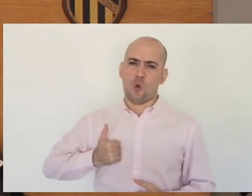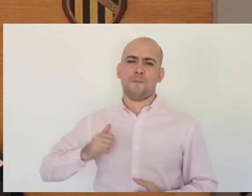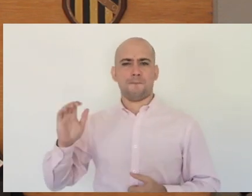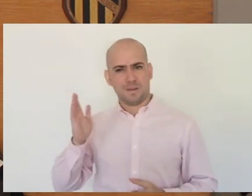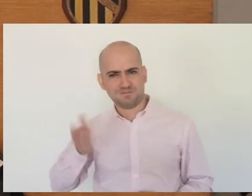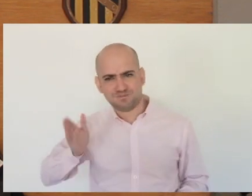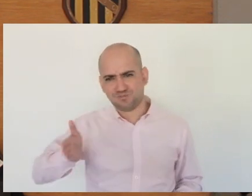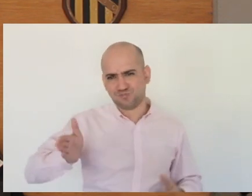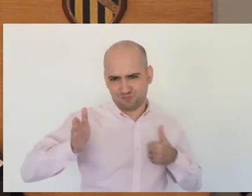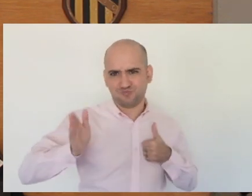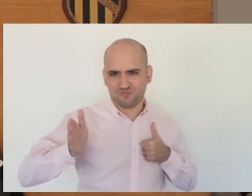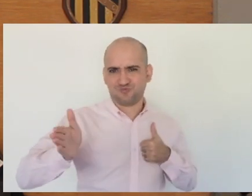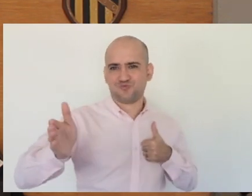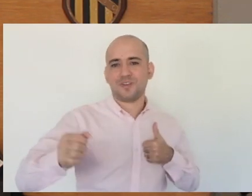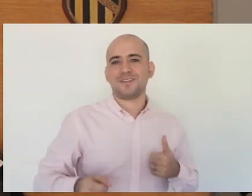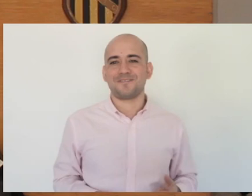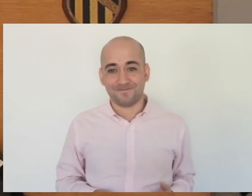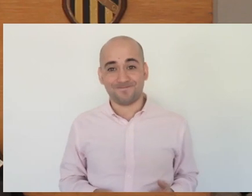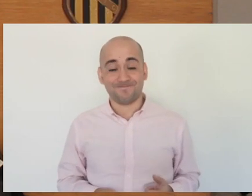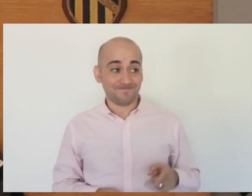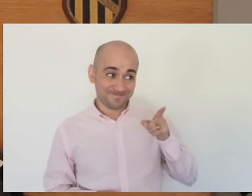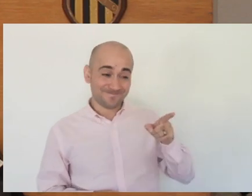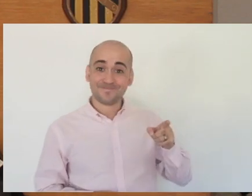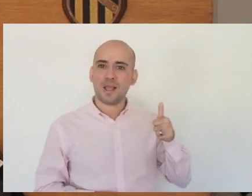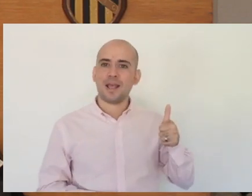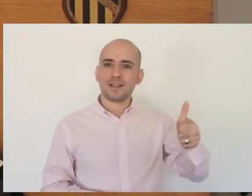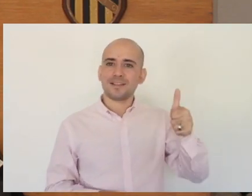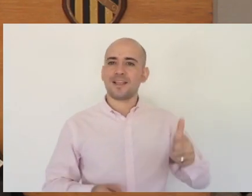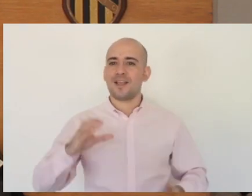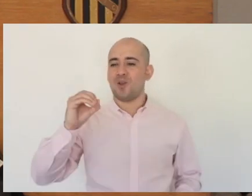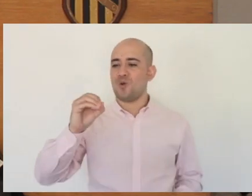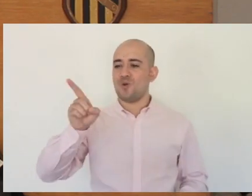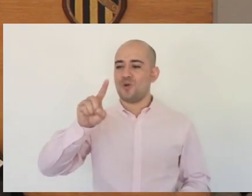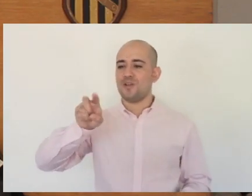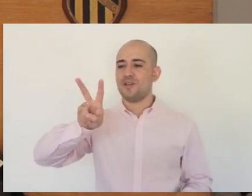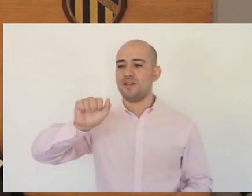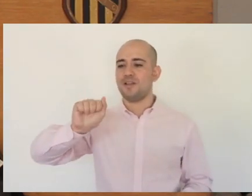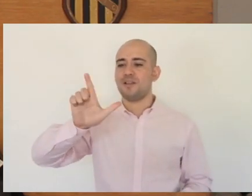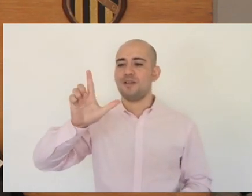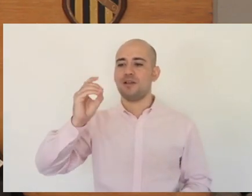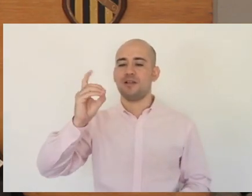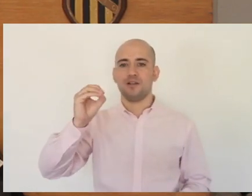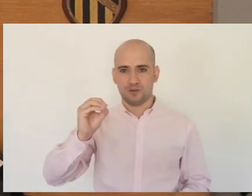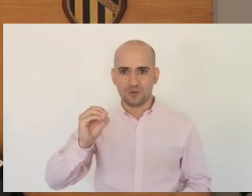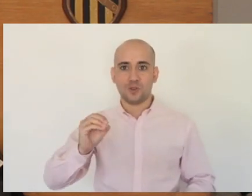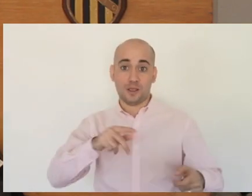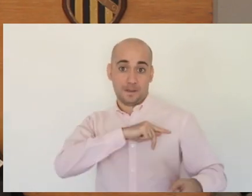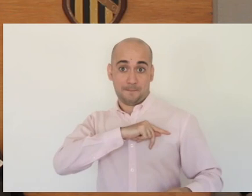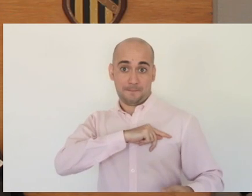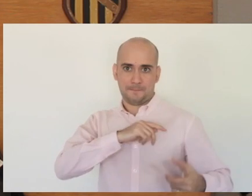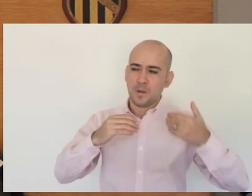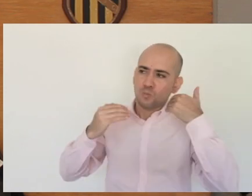trayectoria Liceo Francisco Tello González, a manos del director, el señor Osvaldo